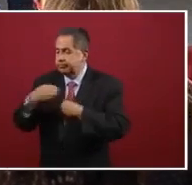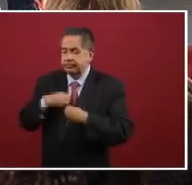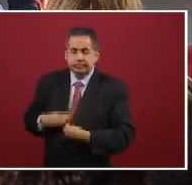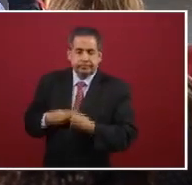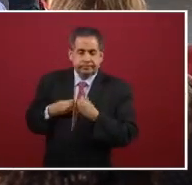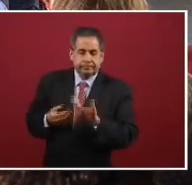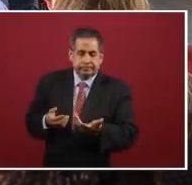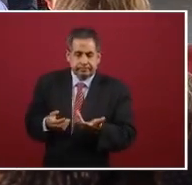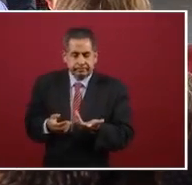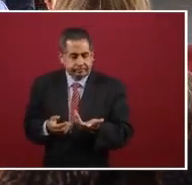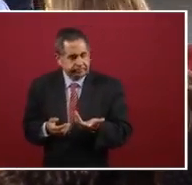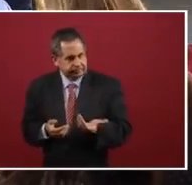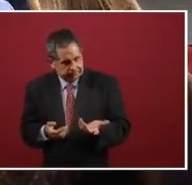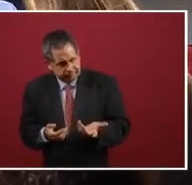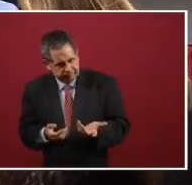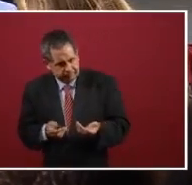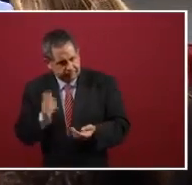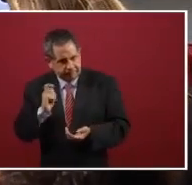O sea, no somos